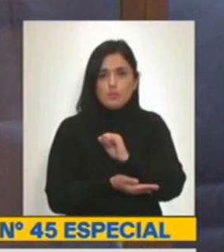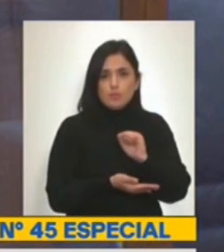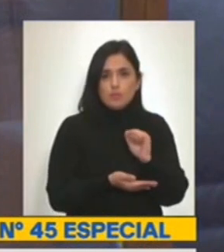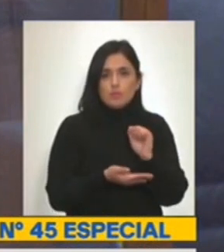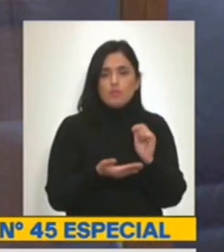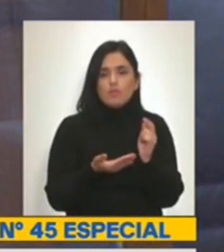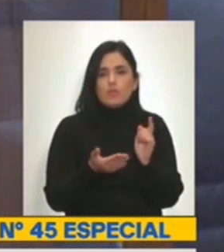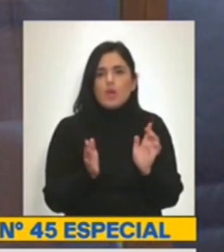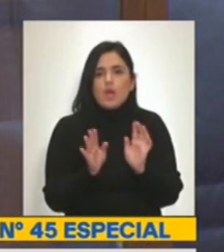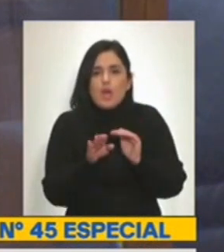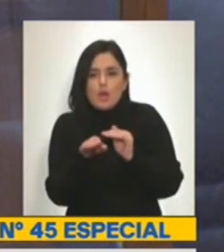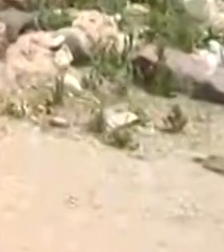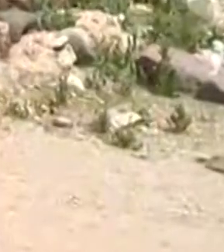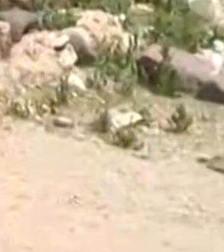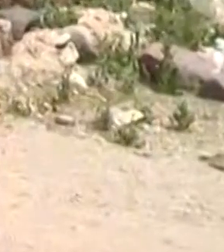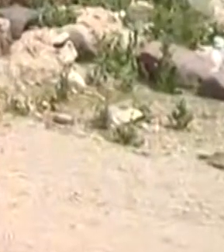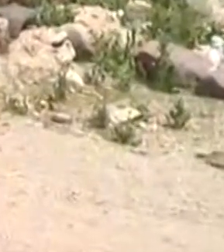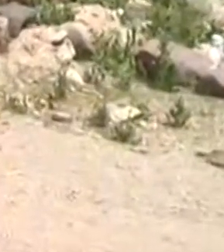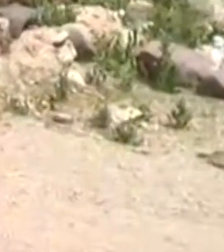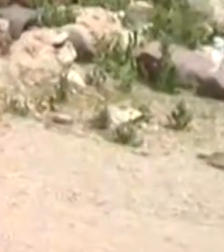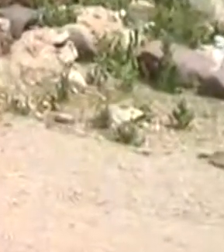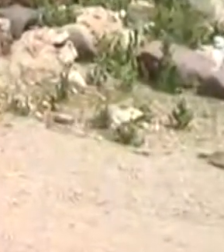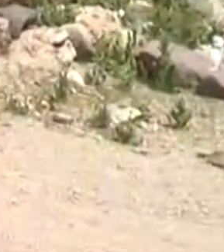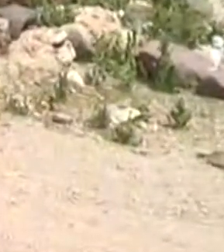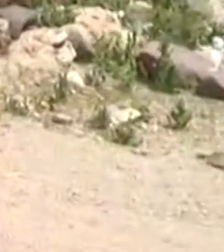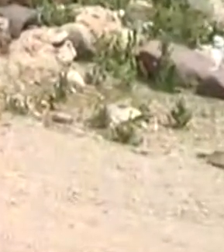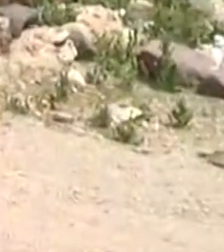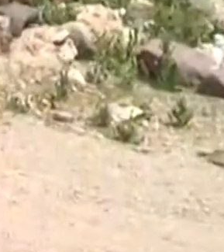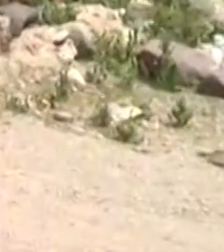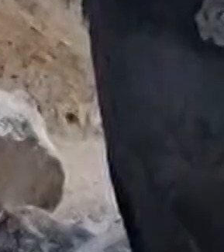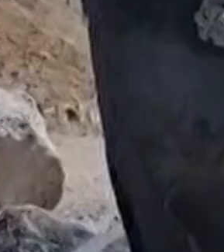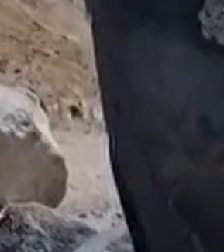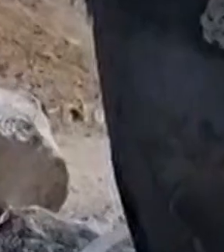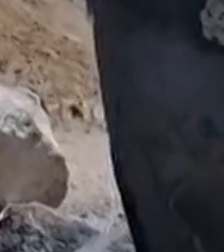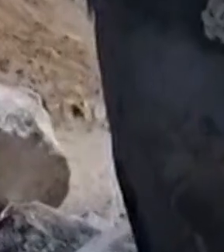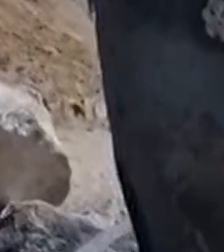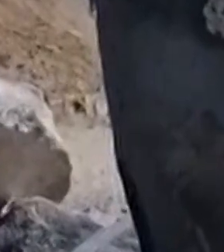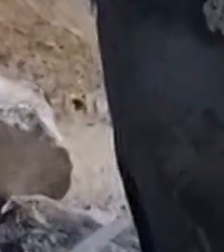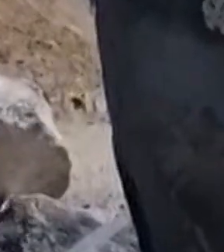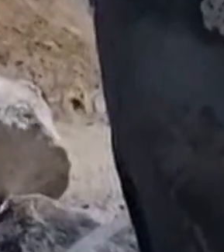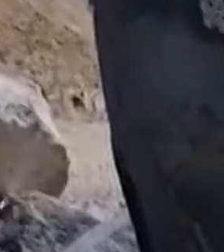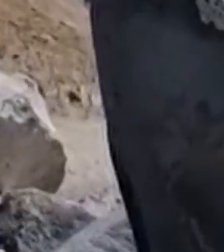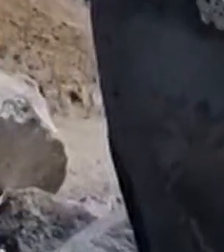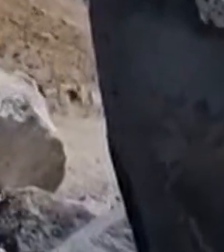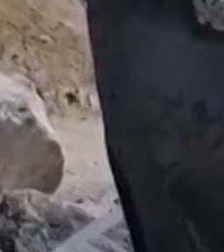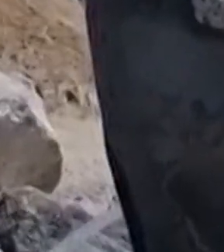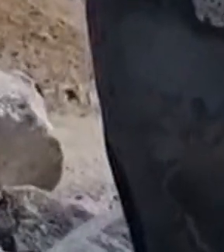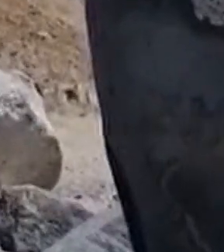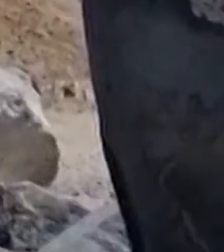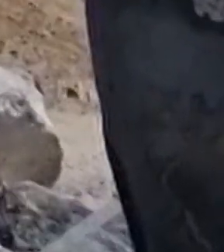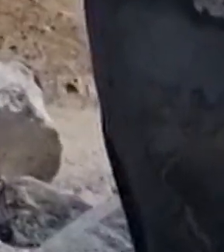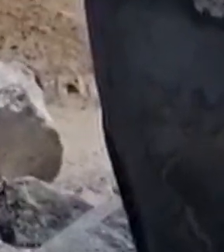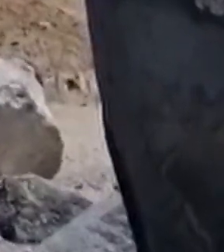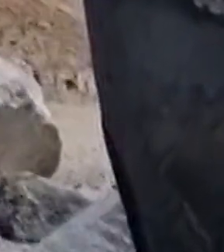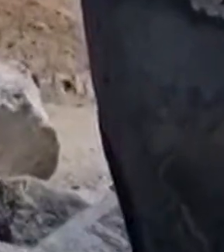las tareas que hoy día están cumpliendo las policías. Senadores de la región apoyan la idea de decretar un estado de excepción en la zona norte, aludiendo que aquello